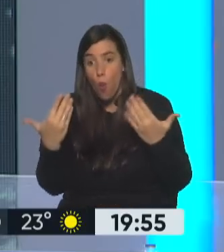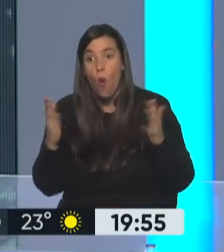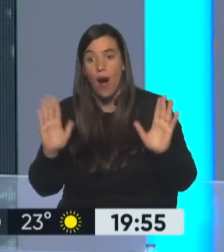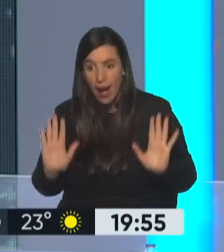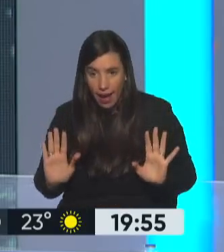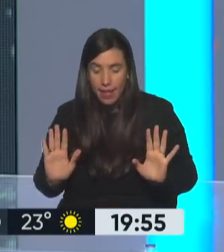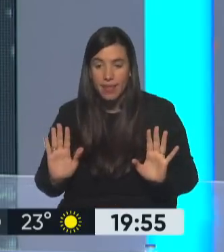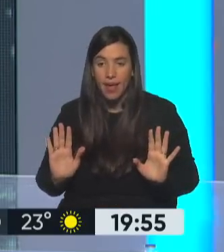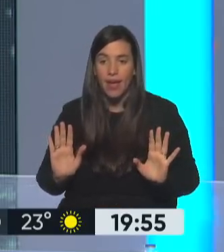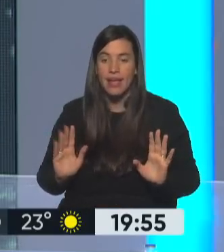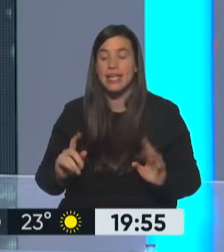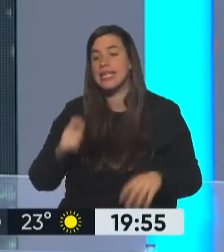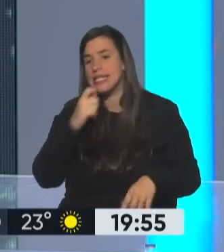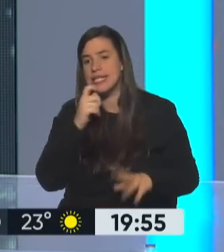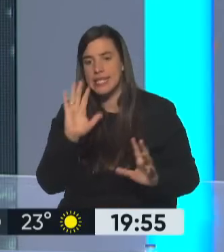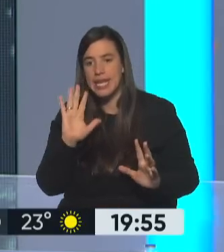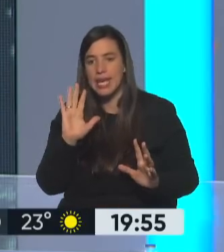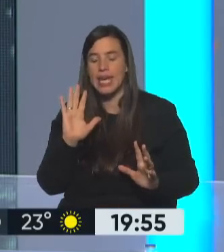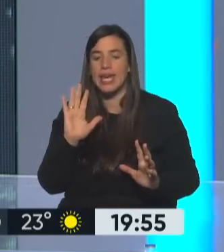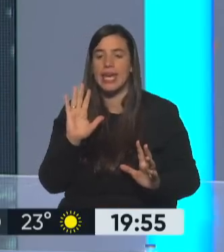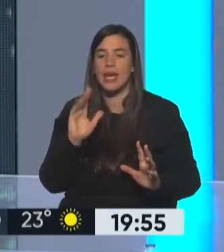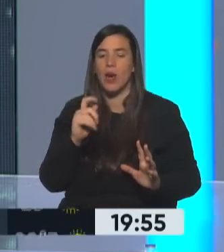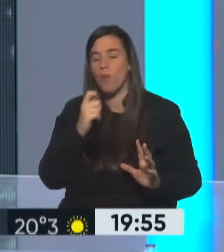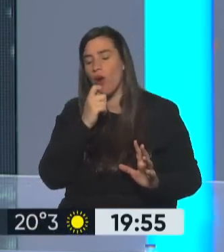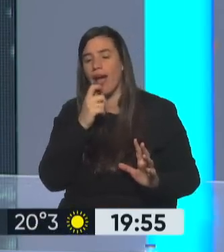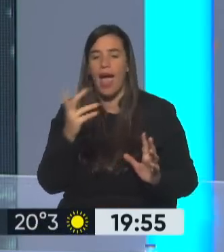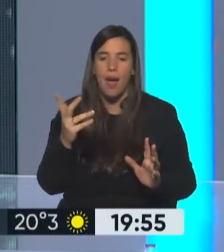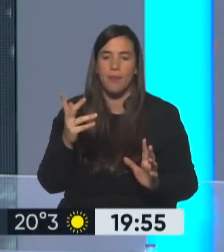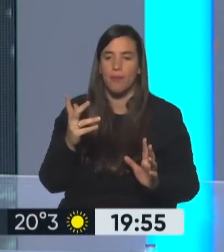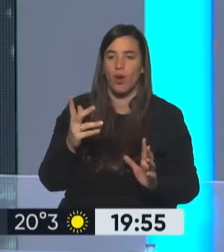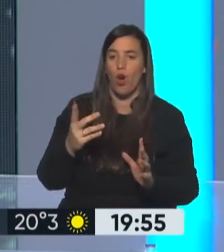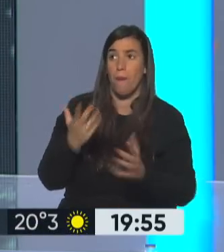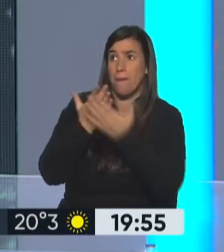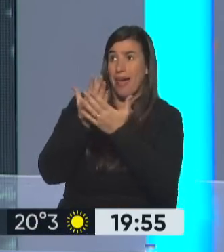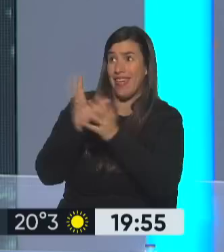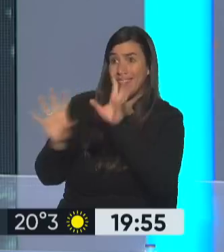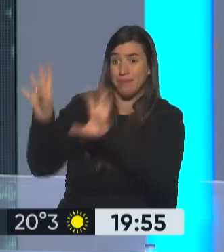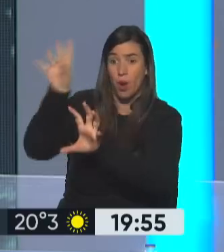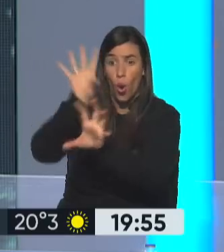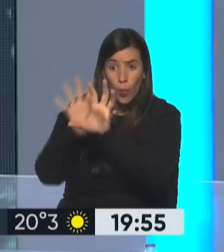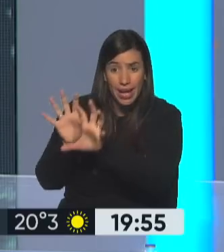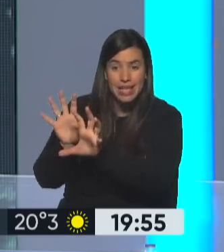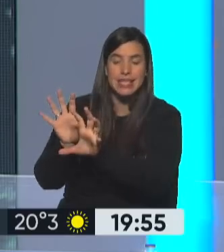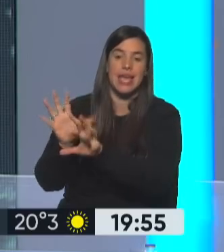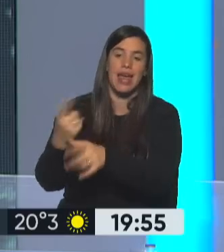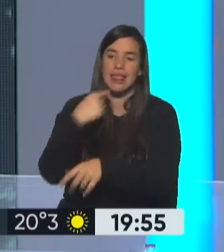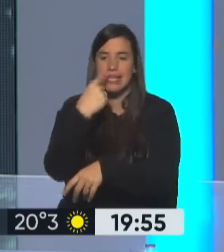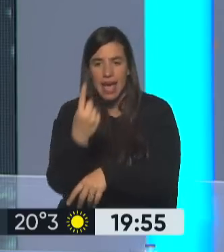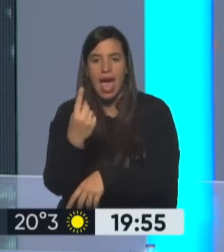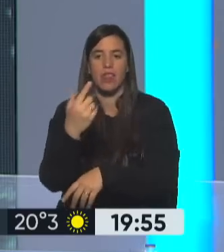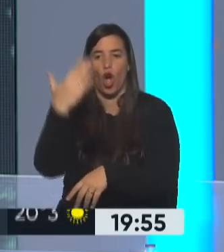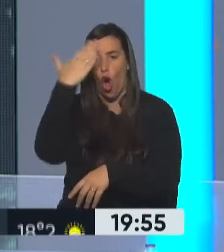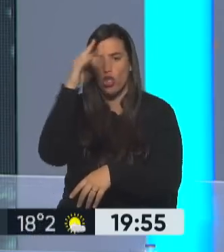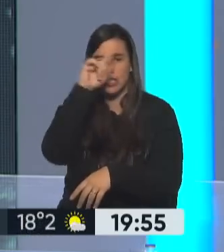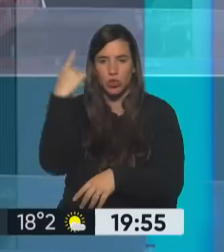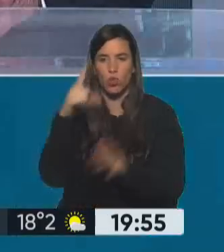quien recurra a eso, llegar por vía del remedio federal extraordinario, diciendo que no, que son inconstitucional,